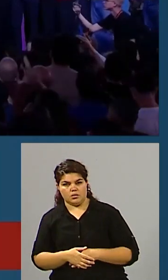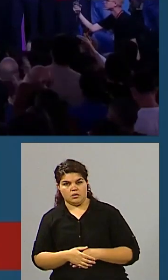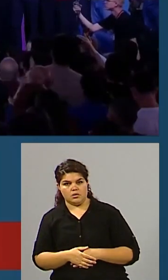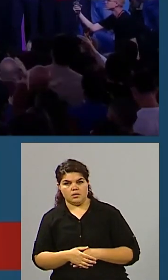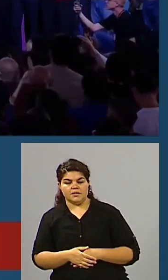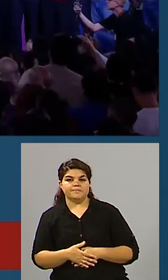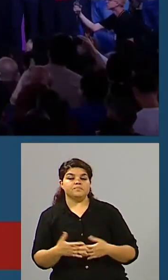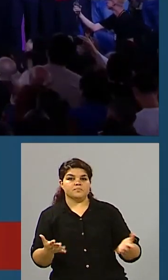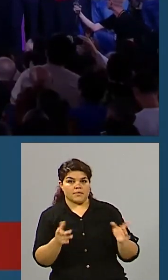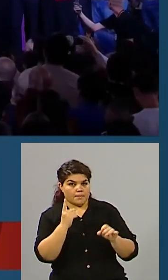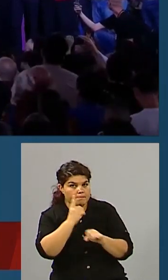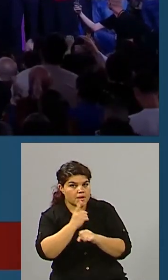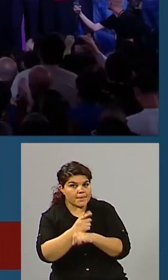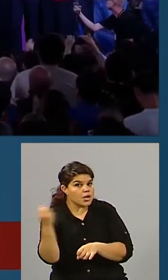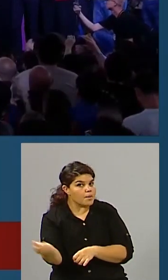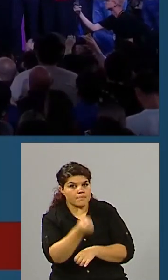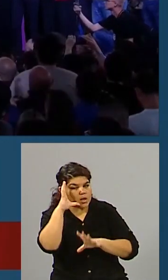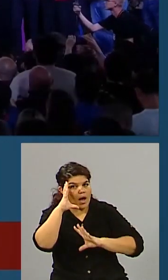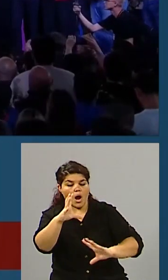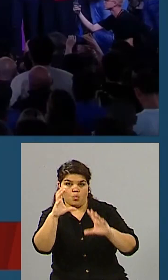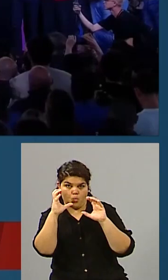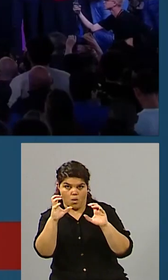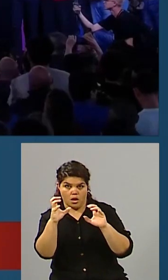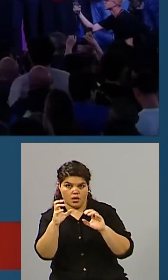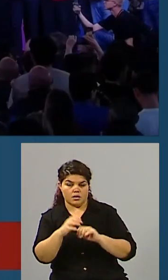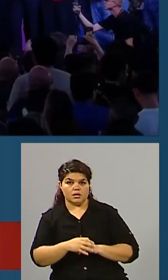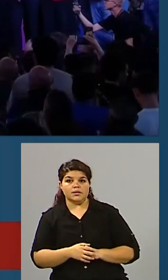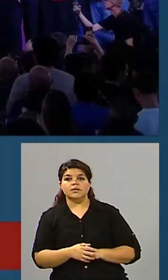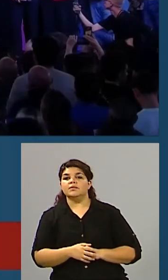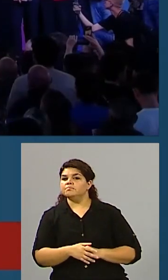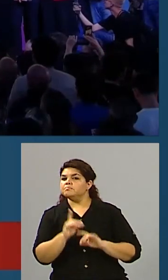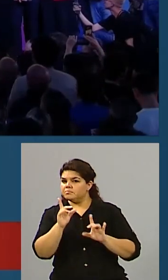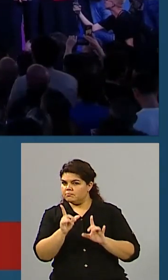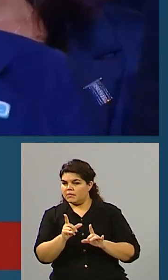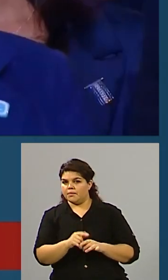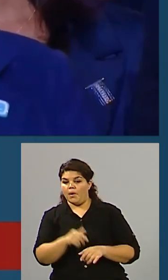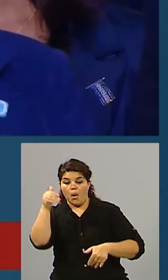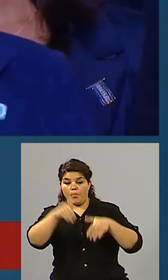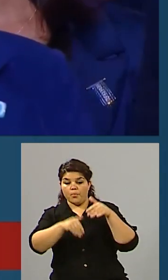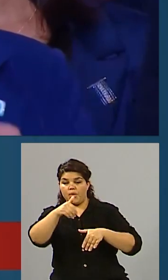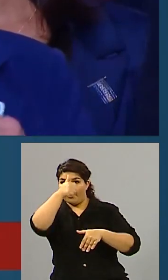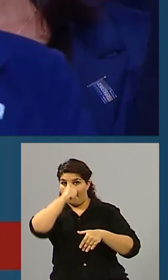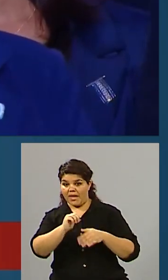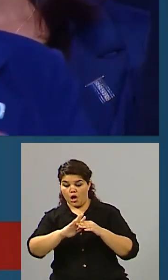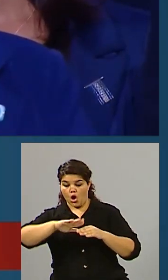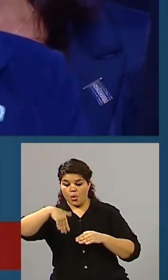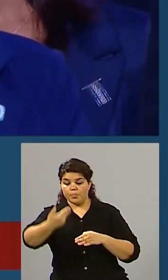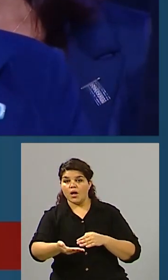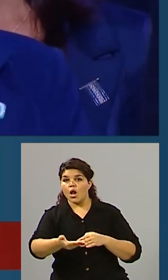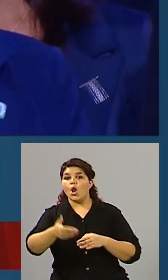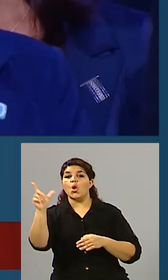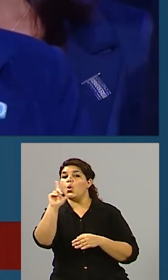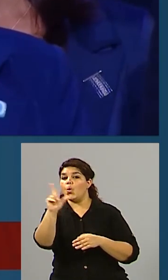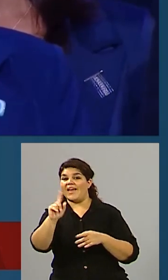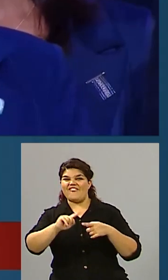elemental pero fundamental, y es que el día posterior a los comicios, que fue también feriado en nuestro